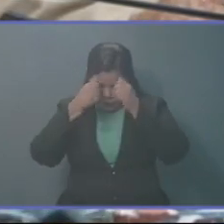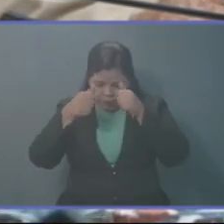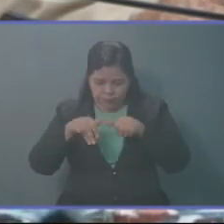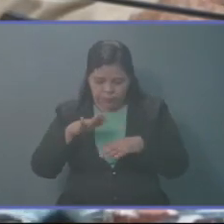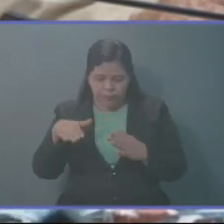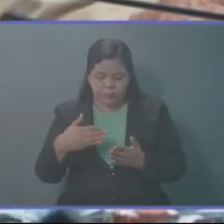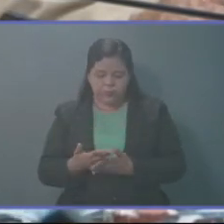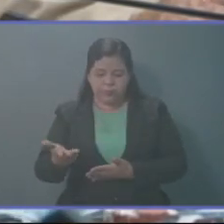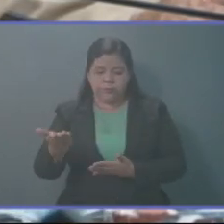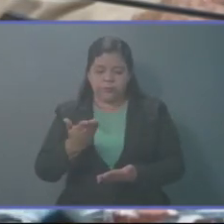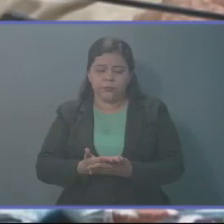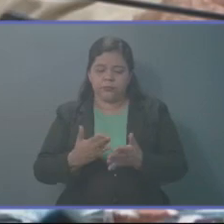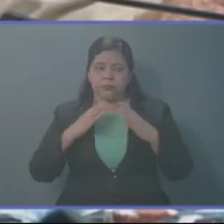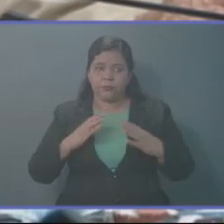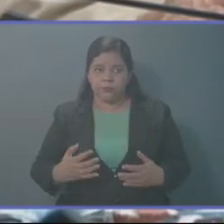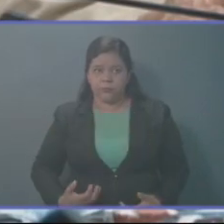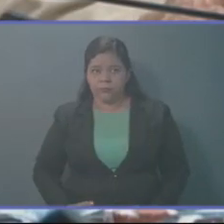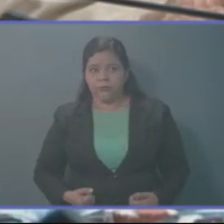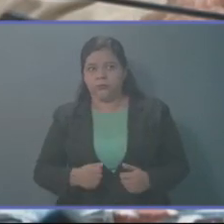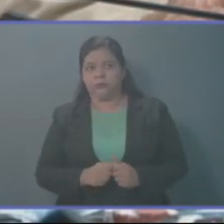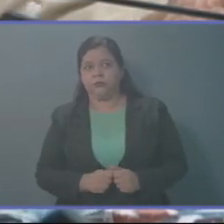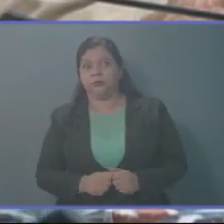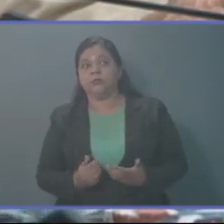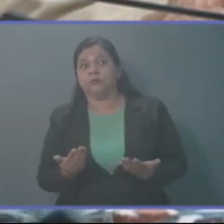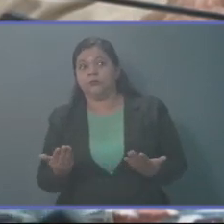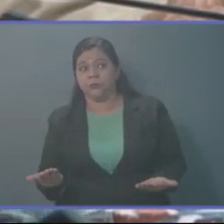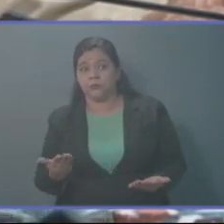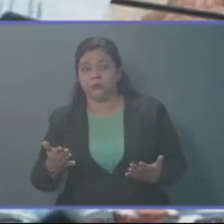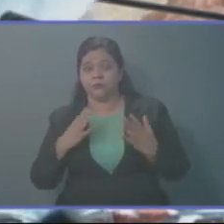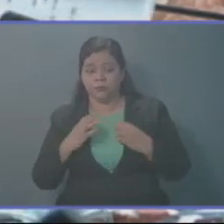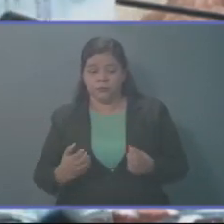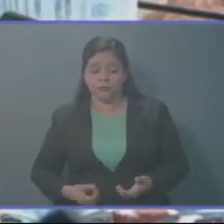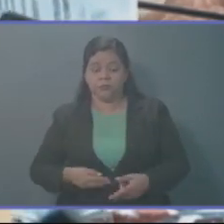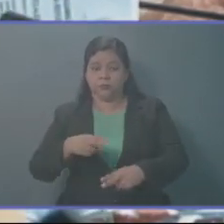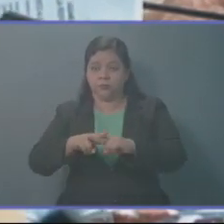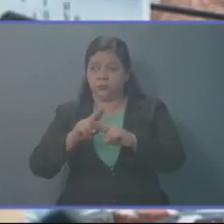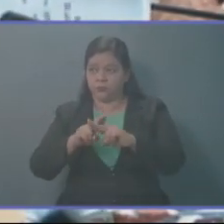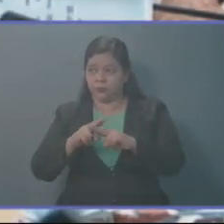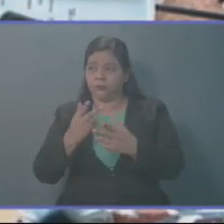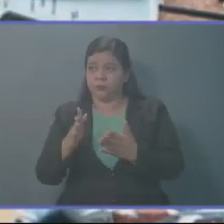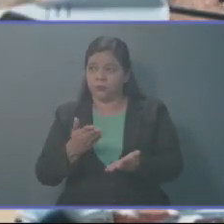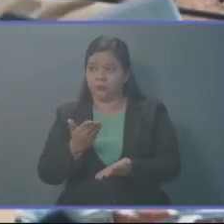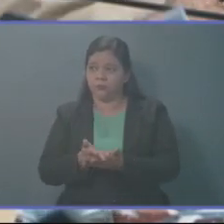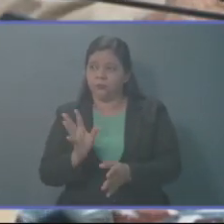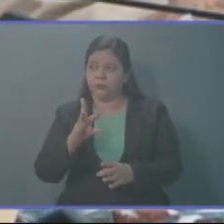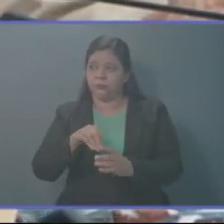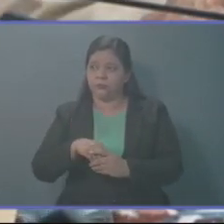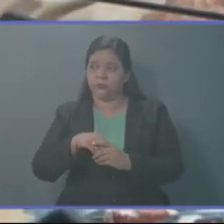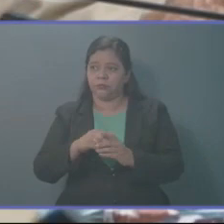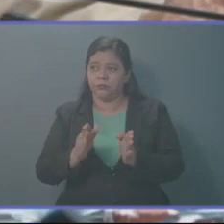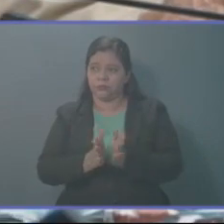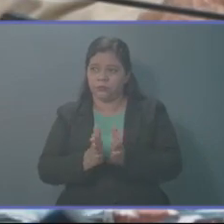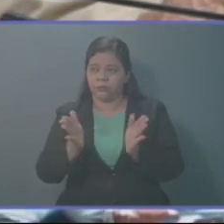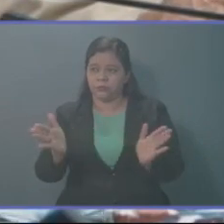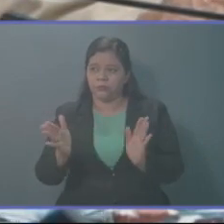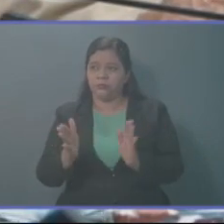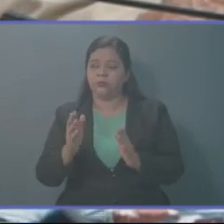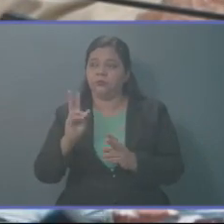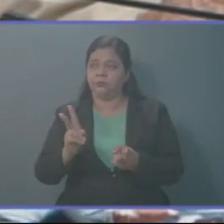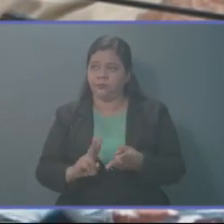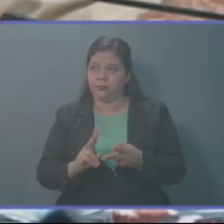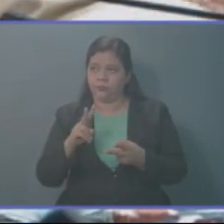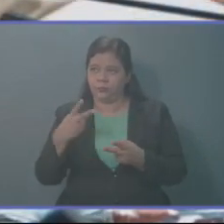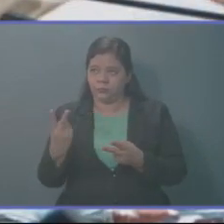la propuesta del gobierno, porque la propuesta de Arena ya va incluida dentro de esta más amplia. Lo